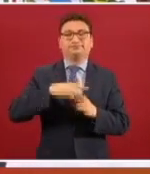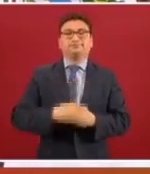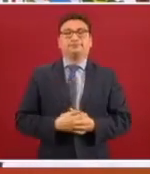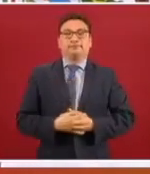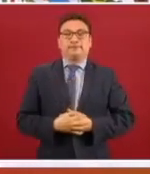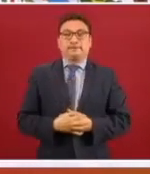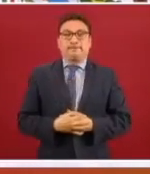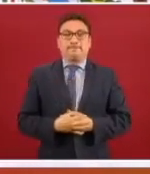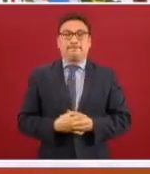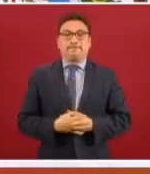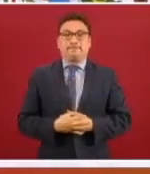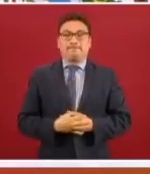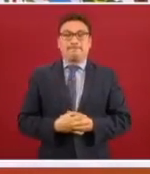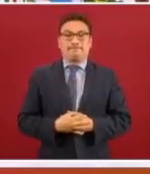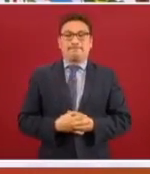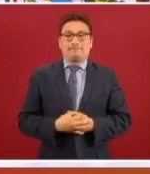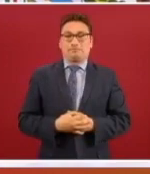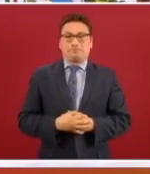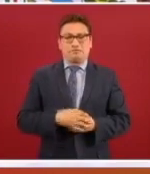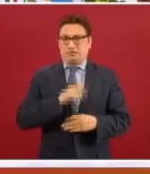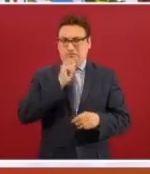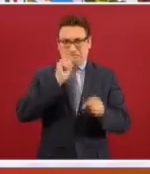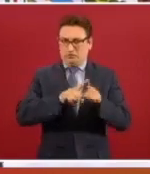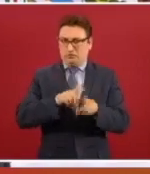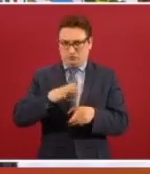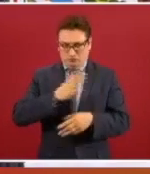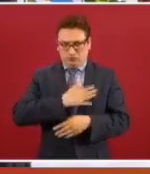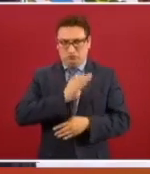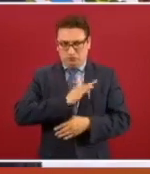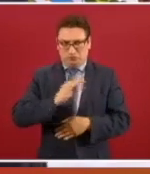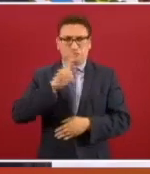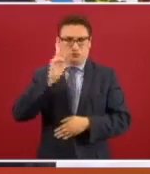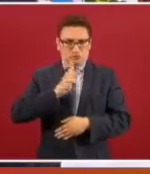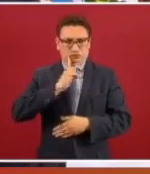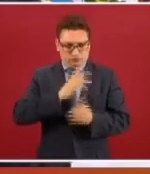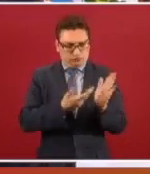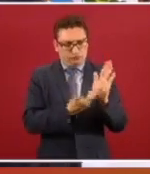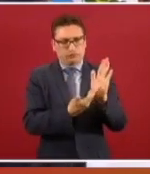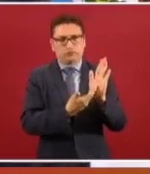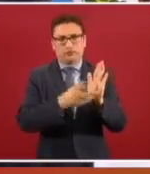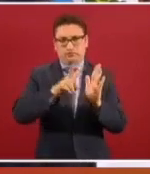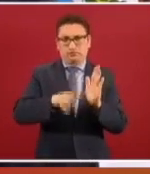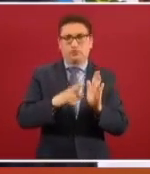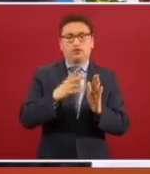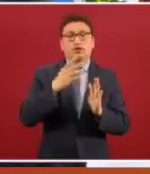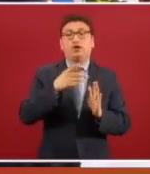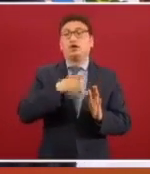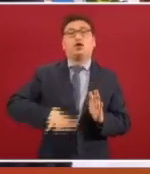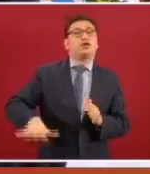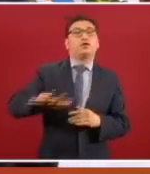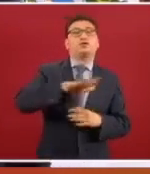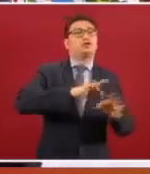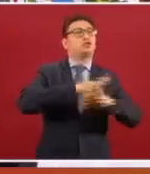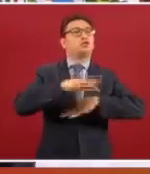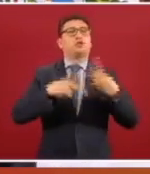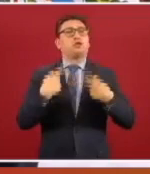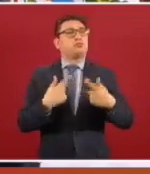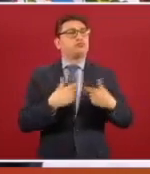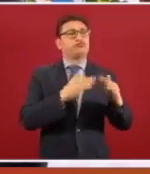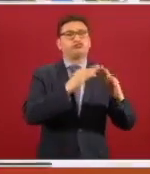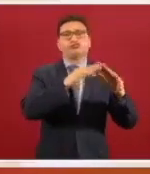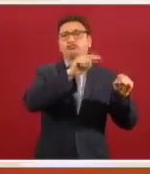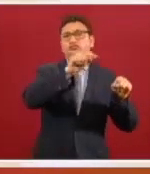Además, puedo demostrar que a la mitad de los hogares del país ya está